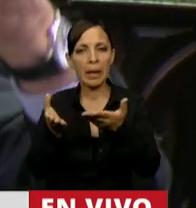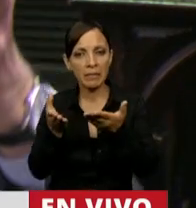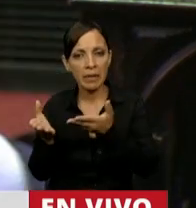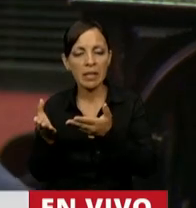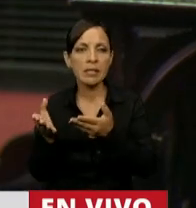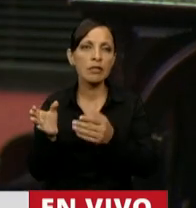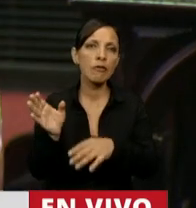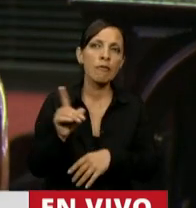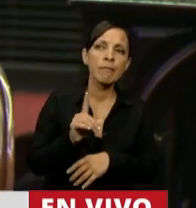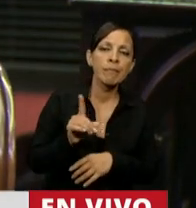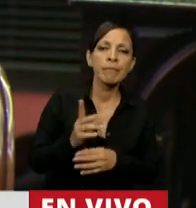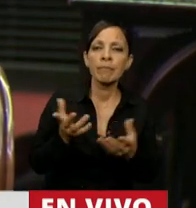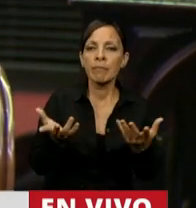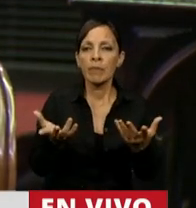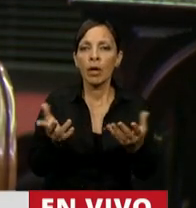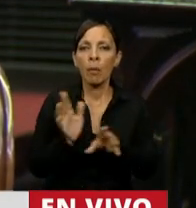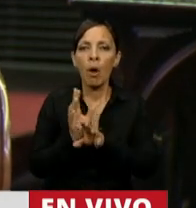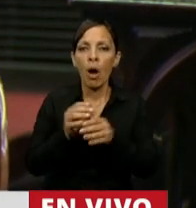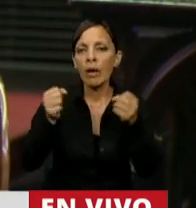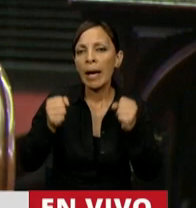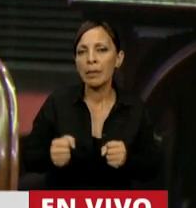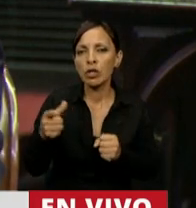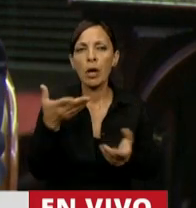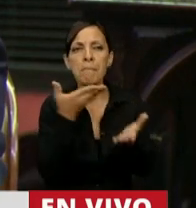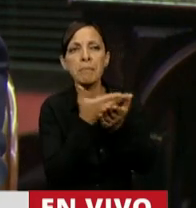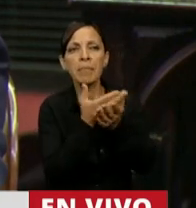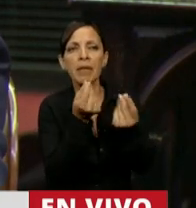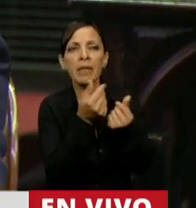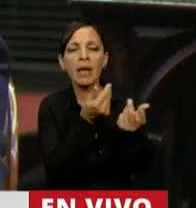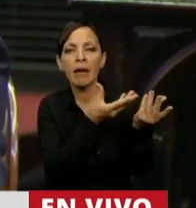sido caprichosa en el requerimiento de fondos,